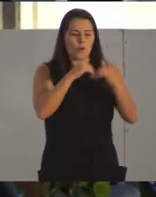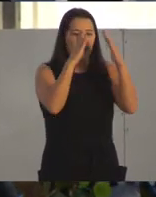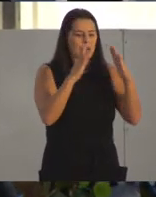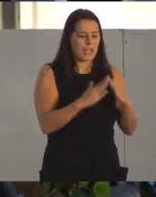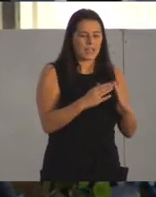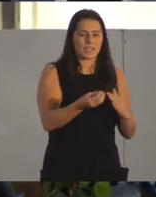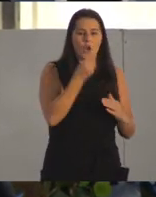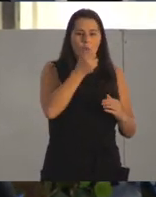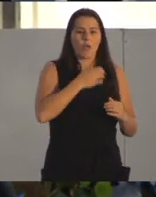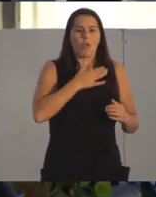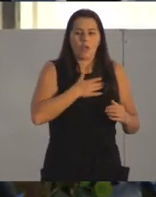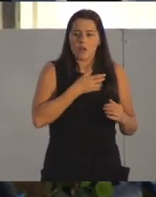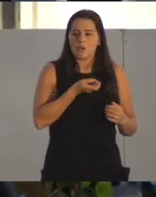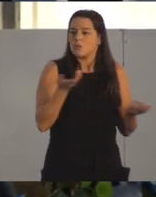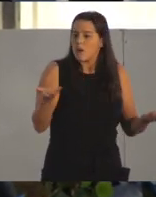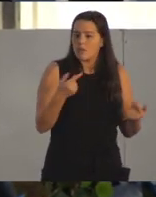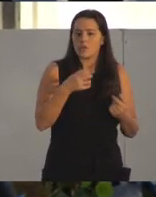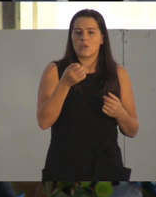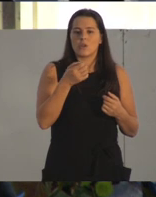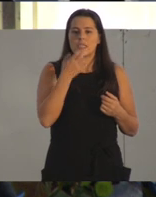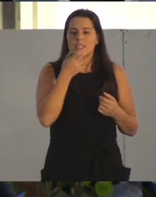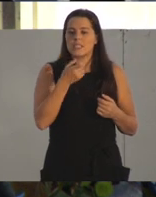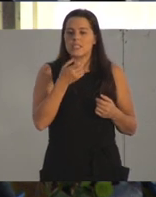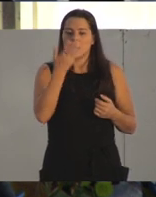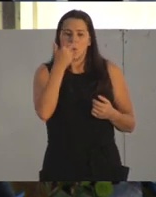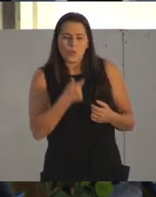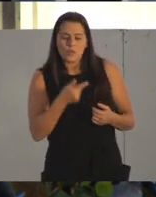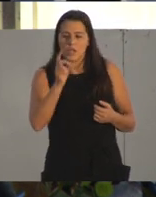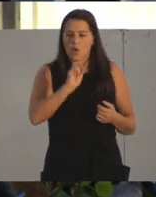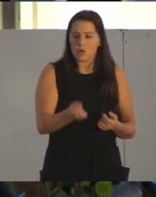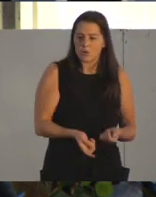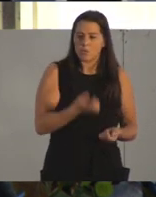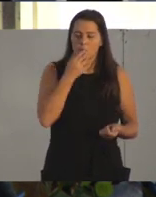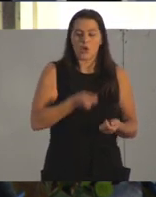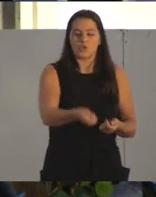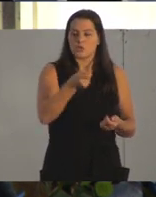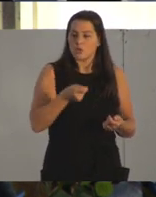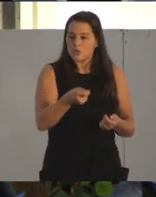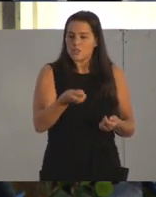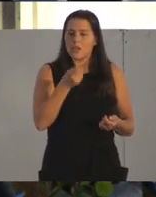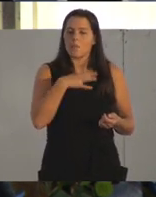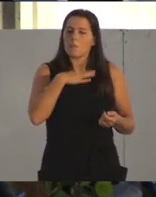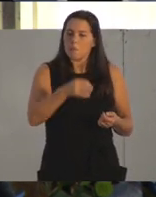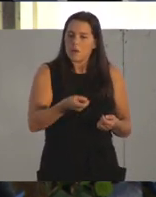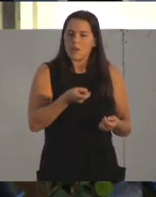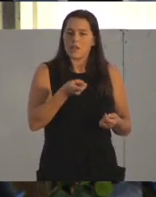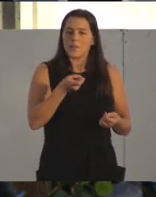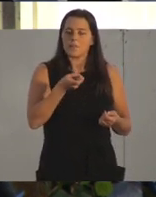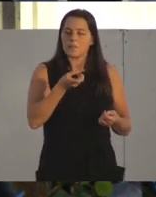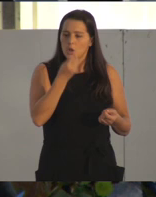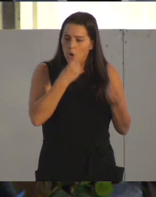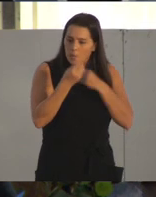se atraganta. Si le doy una tortilla pero se la aplasto de tal manera, la puede comer perfectamente. Nos van a dar